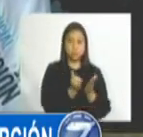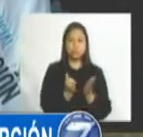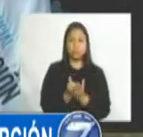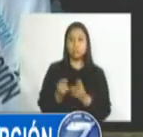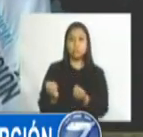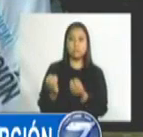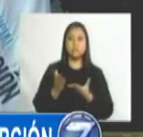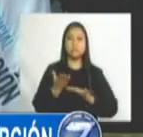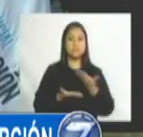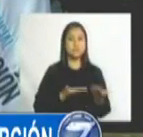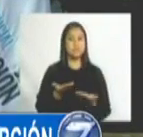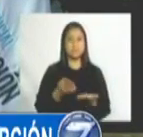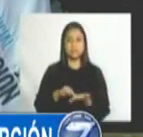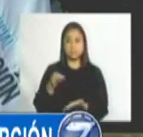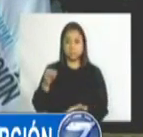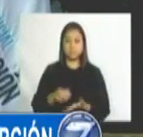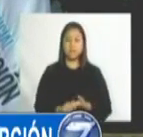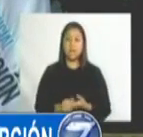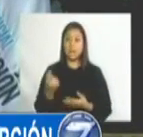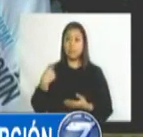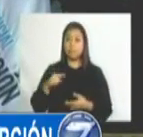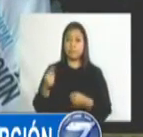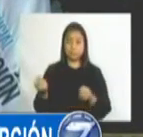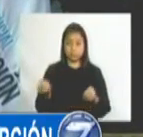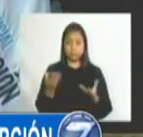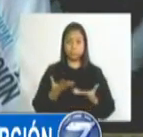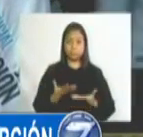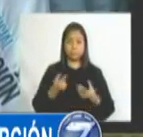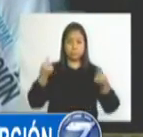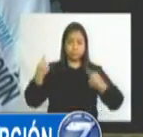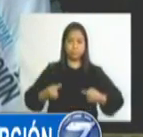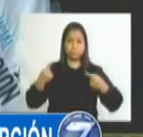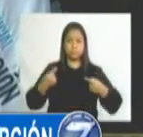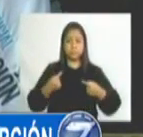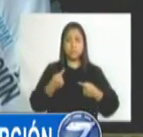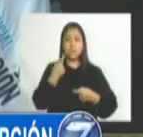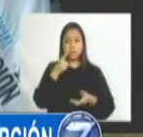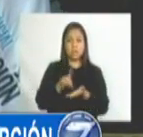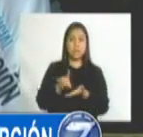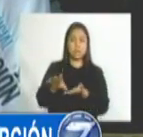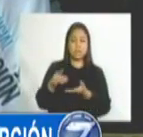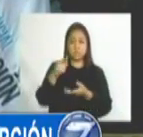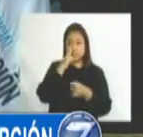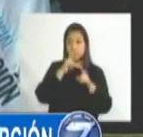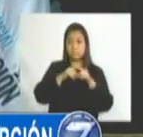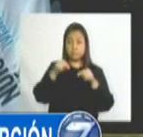país. Para confrontar el enemigo que se quiebre